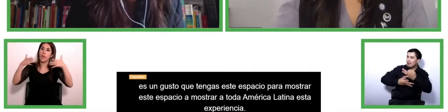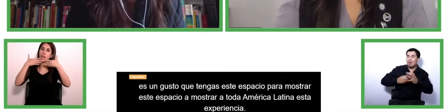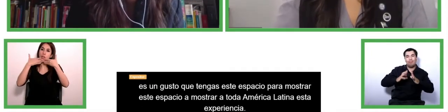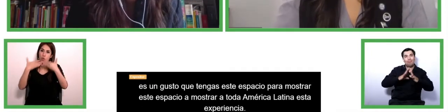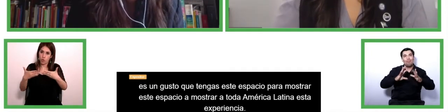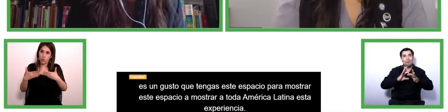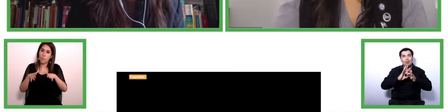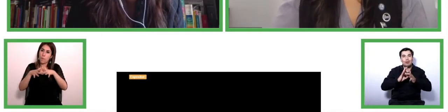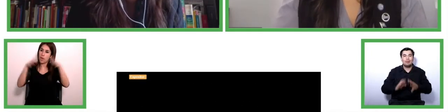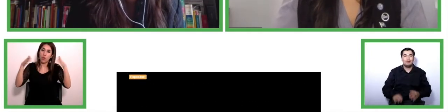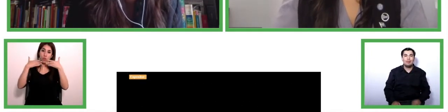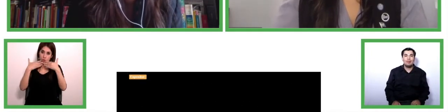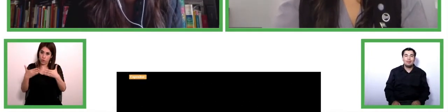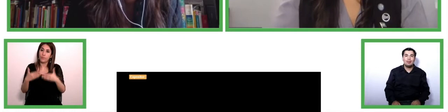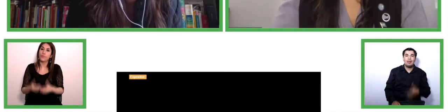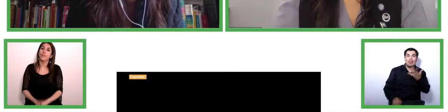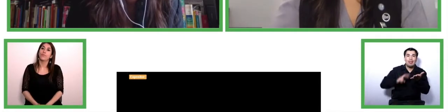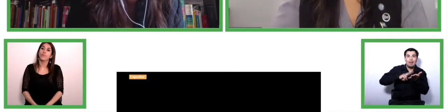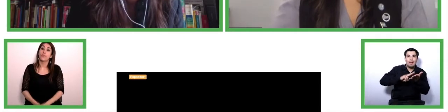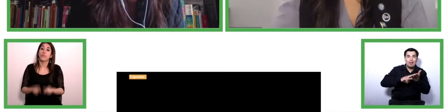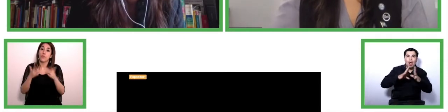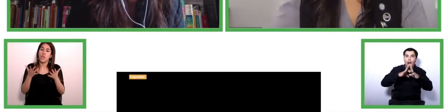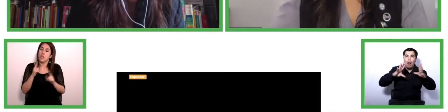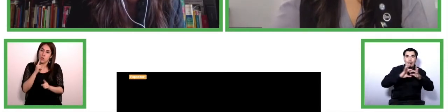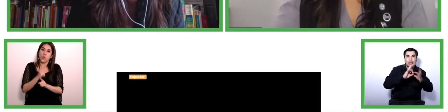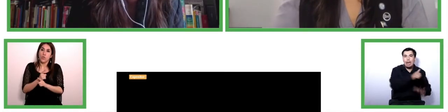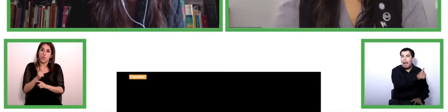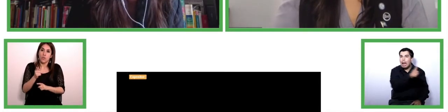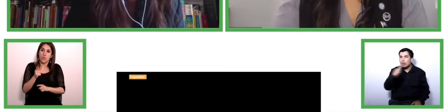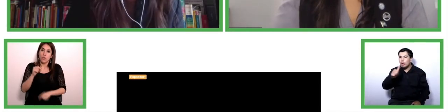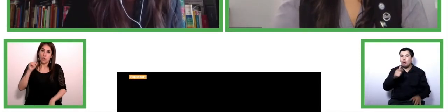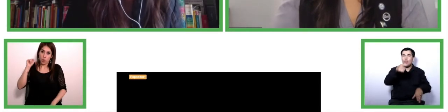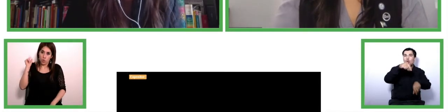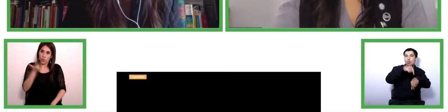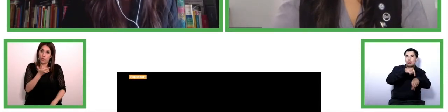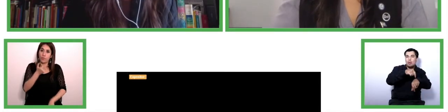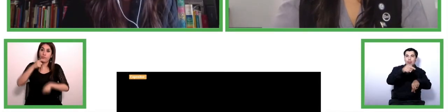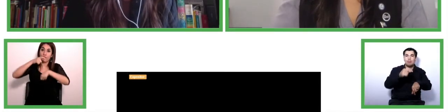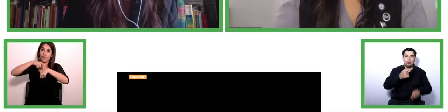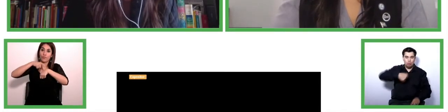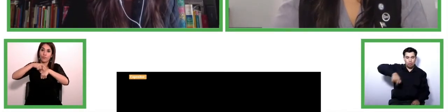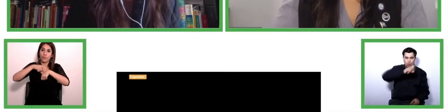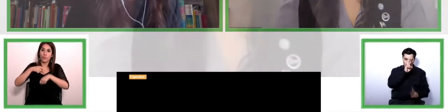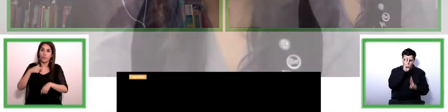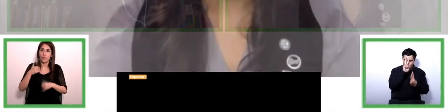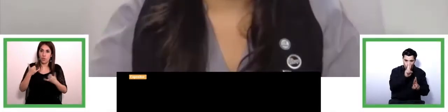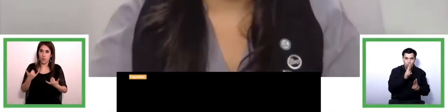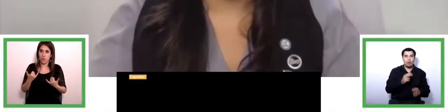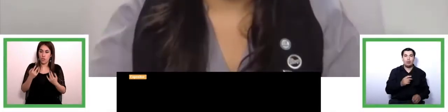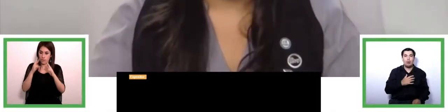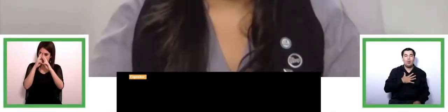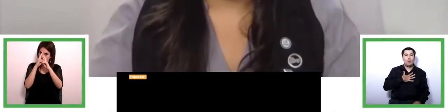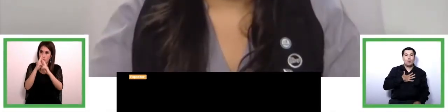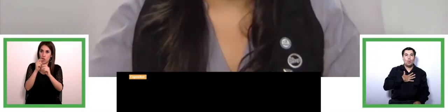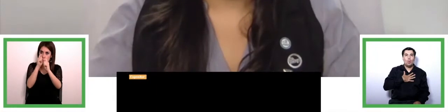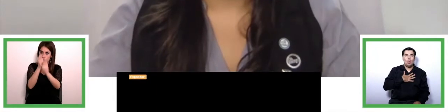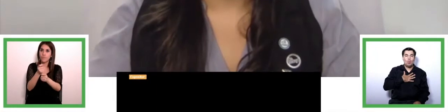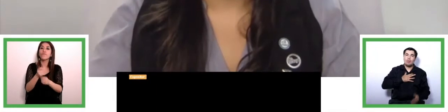esas palabras. Doy las gracias a todos por su tiempo. Es para nosotros un honor y un placer ser parte de